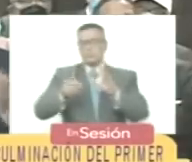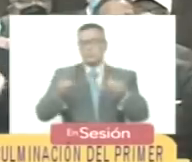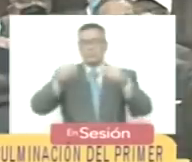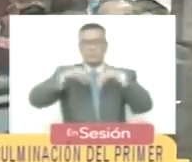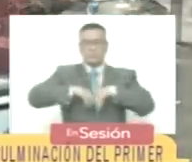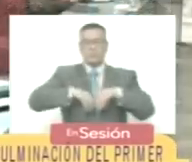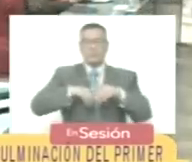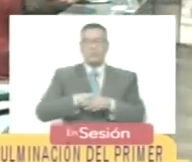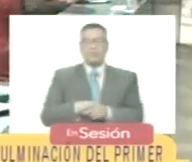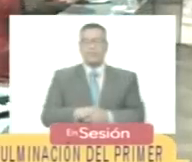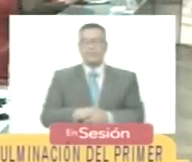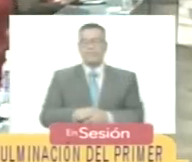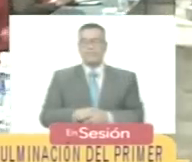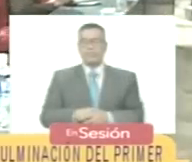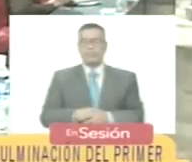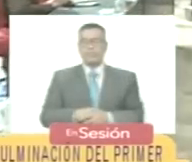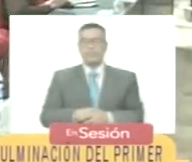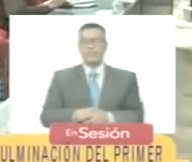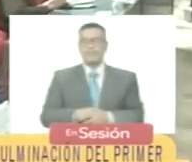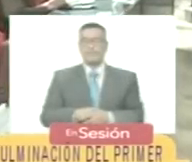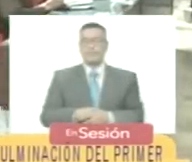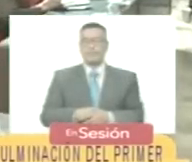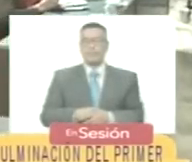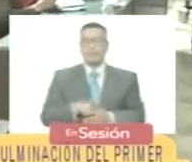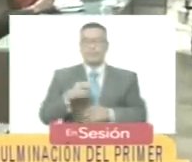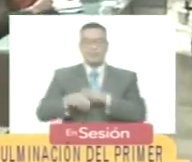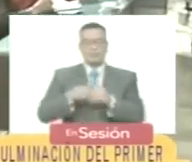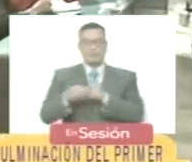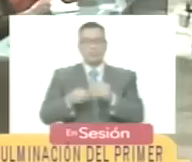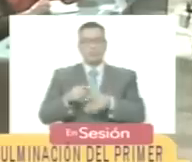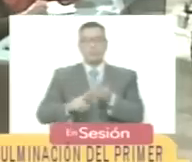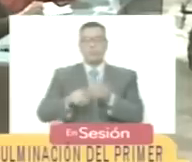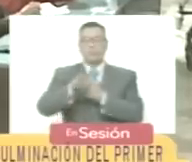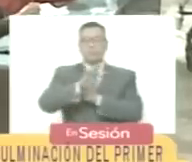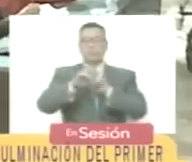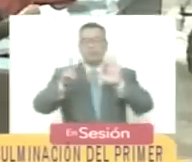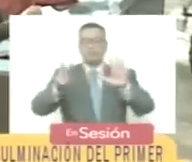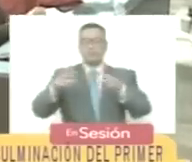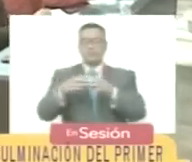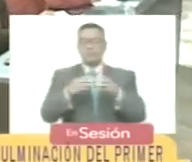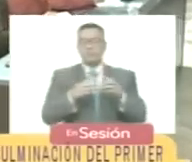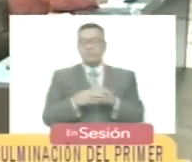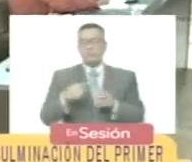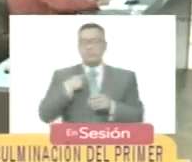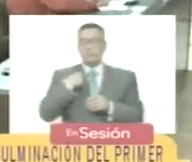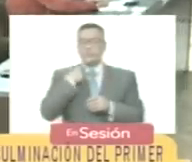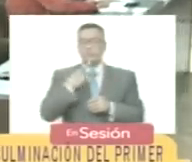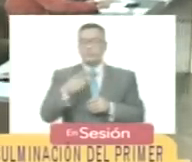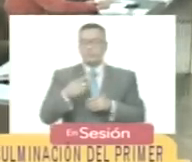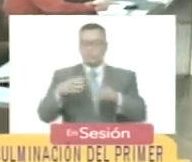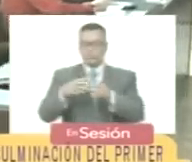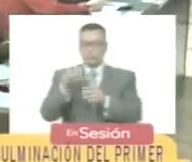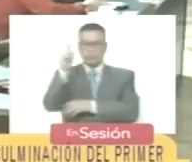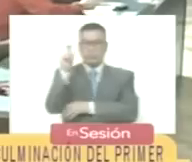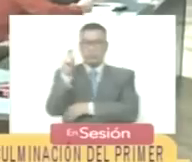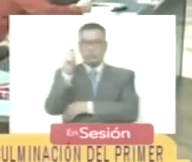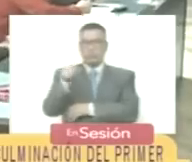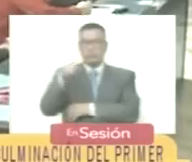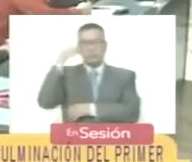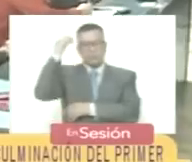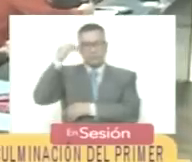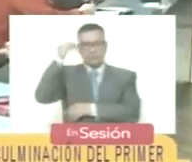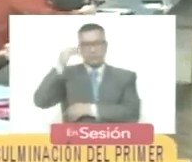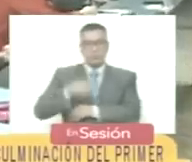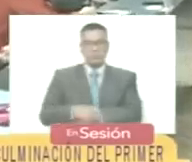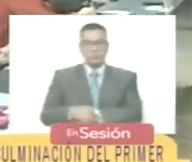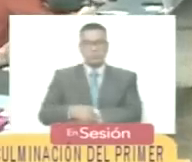acuerdos y conformamos 47 grupos de opinión parlamentaria, que creo